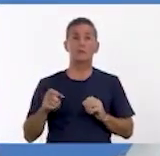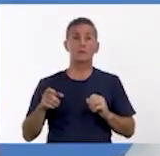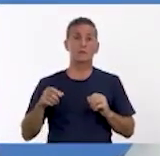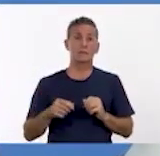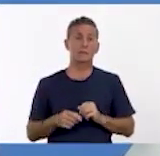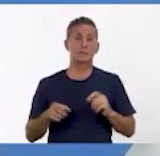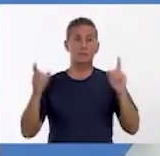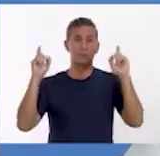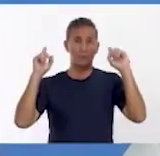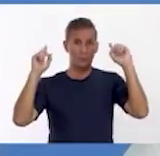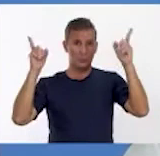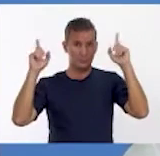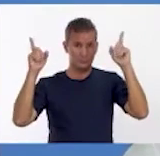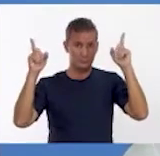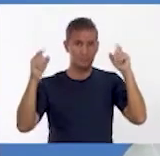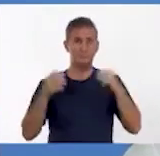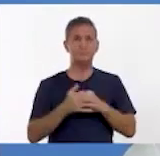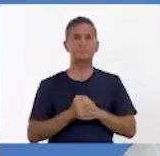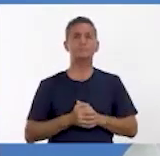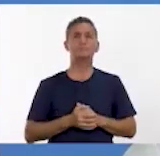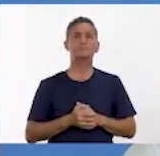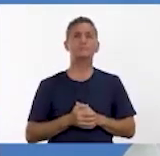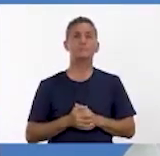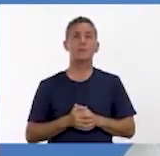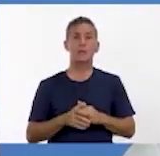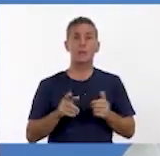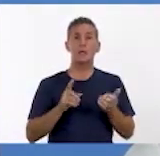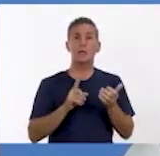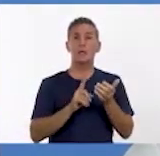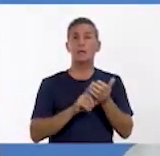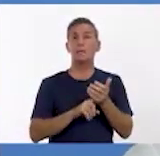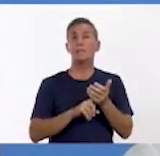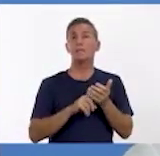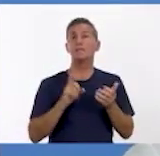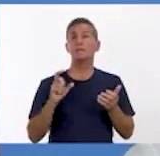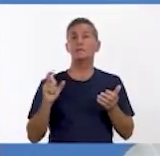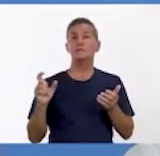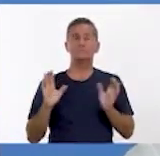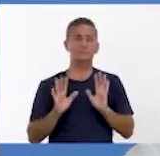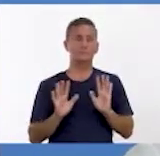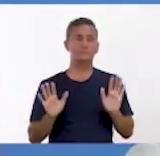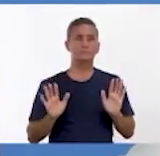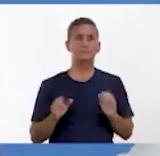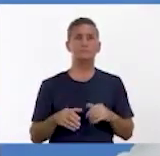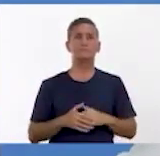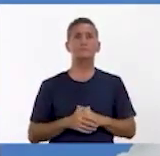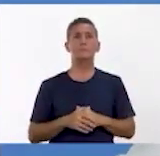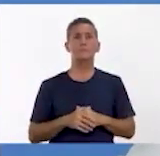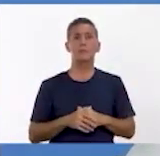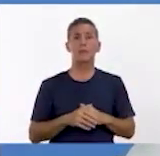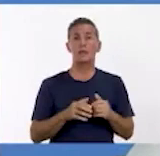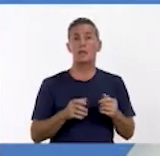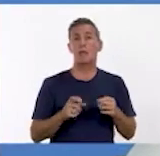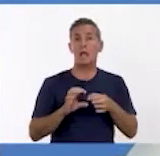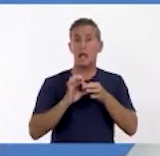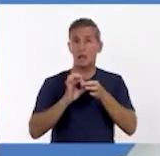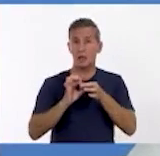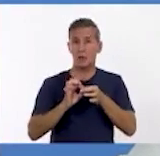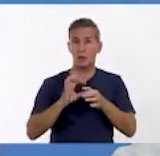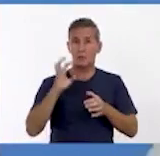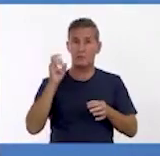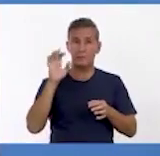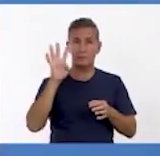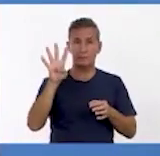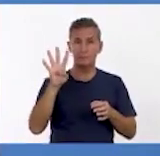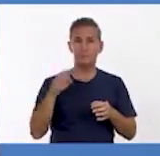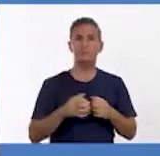objetivo, también se utiliza Geografía 4 para hablar de todos estos elementos que hemos hablado de la estrategia